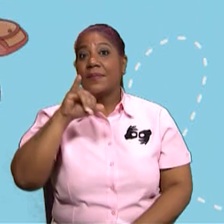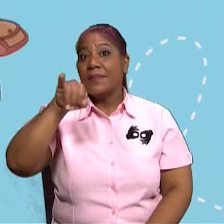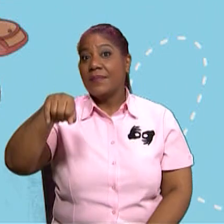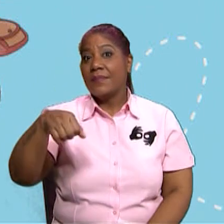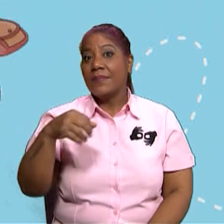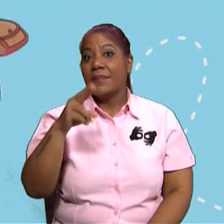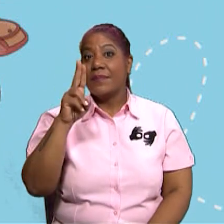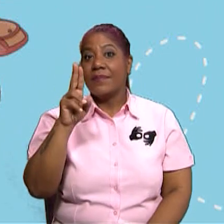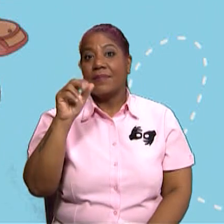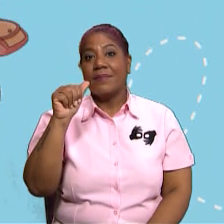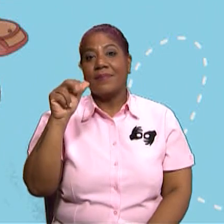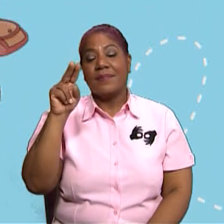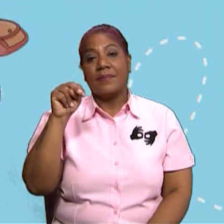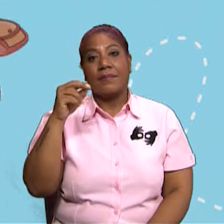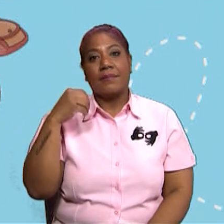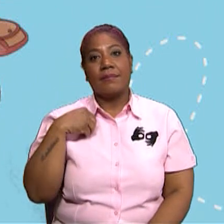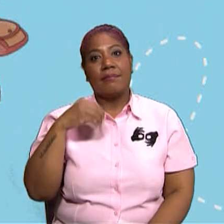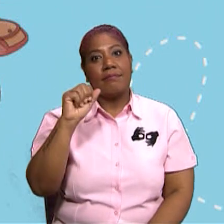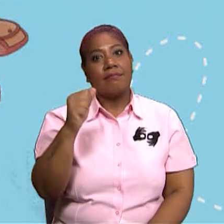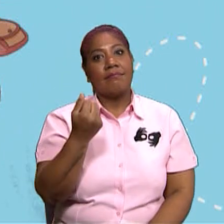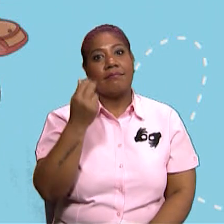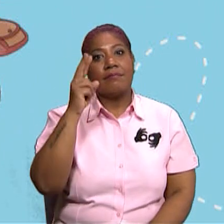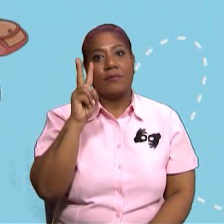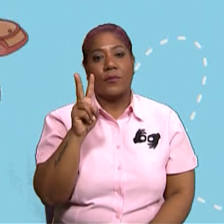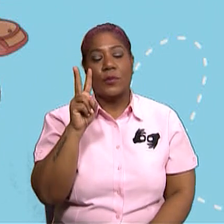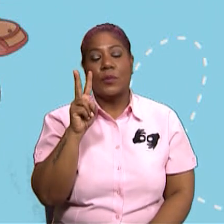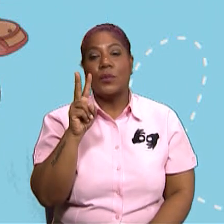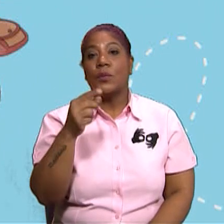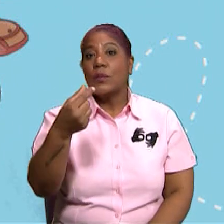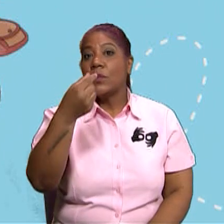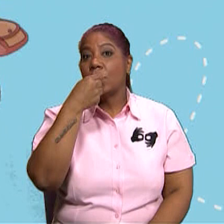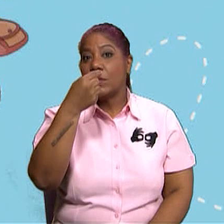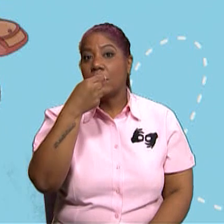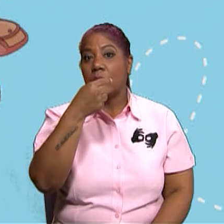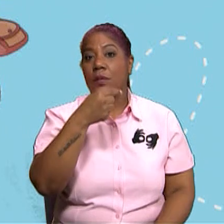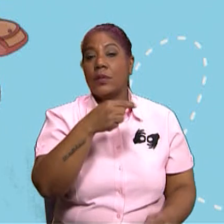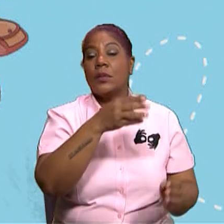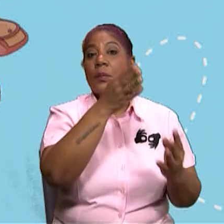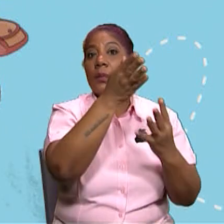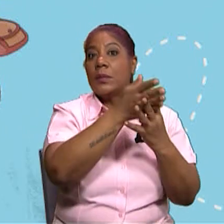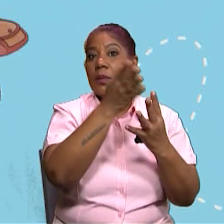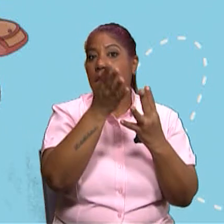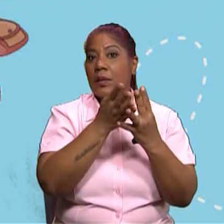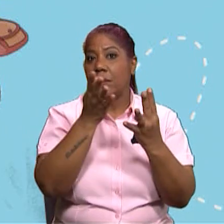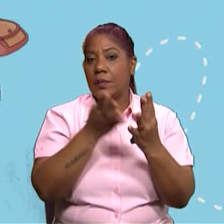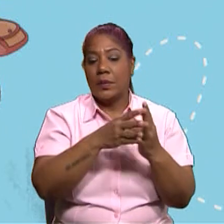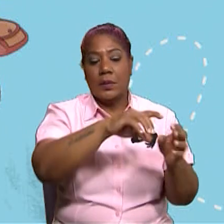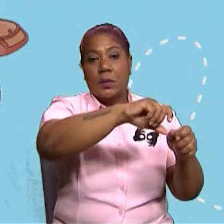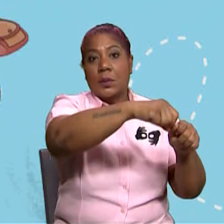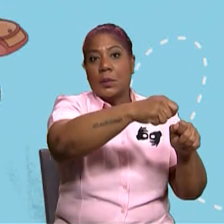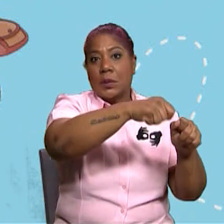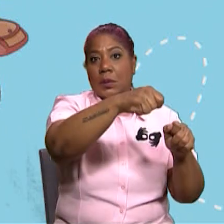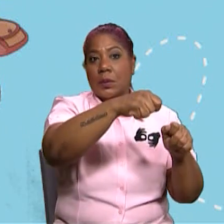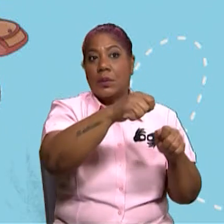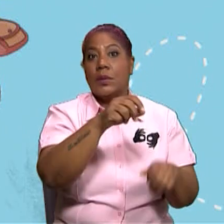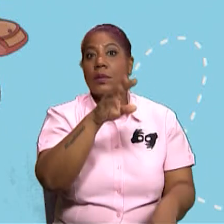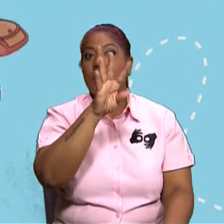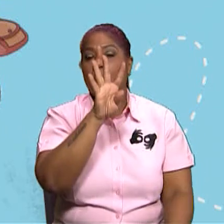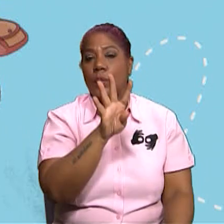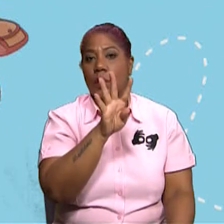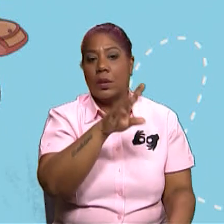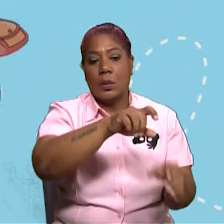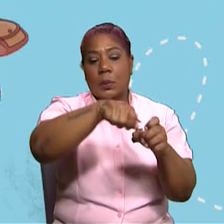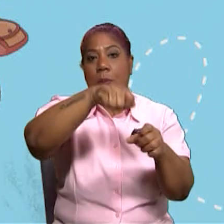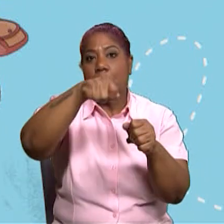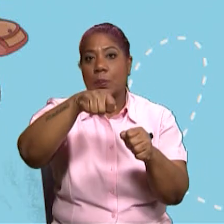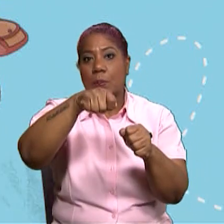12 galletas y las coloca en bolsitas de 4 unidades. ¿Cuántas bolsitas de galletas